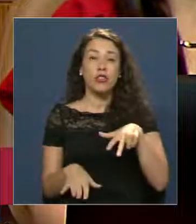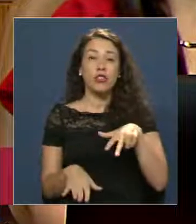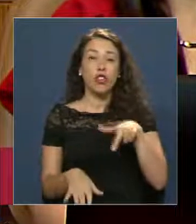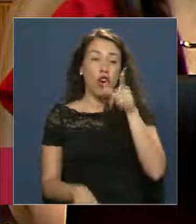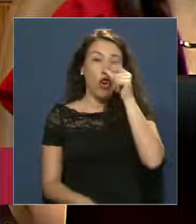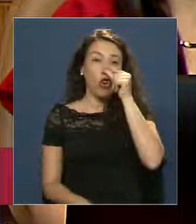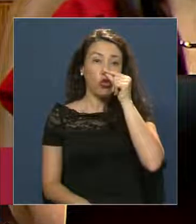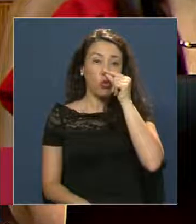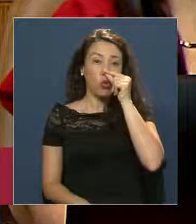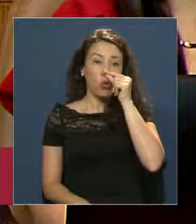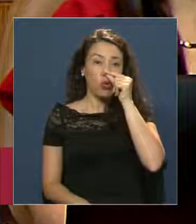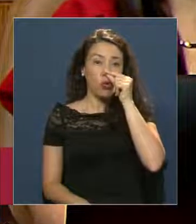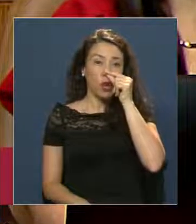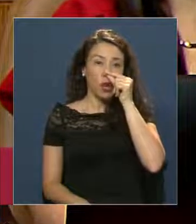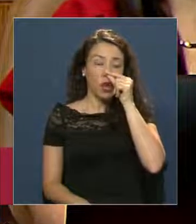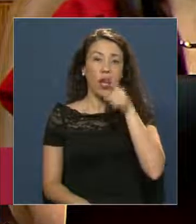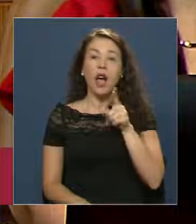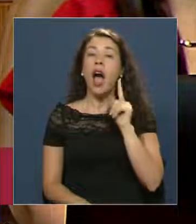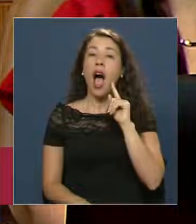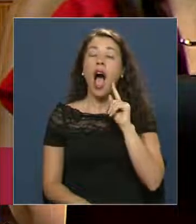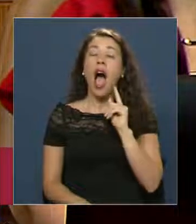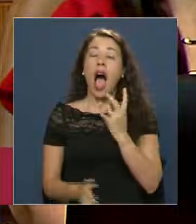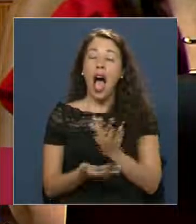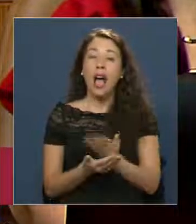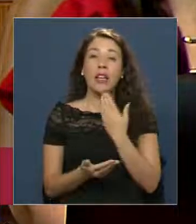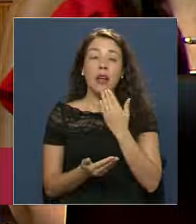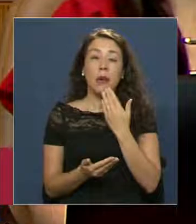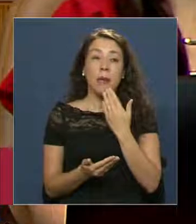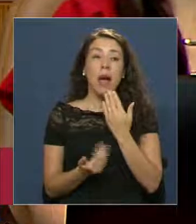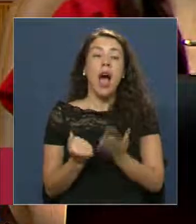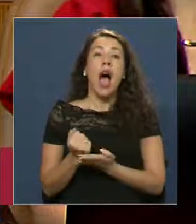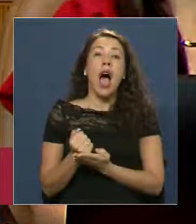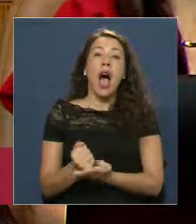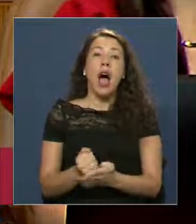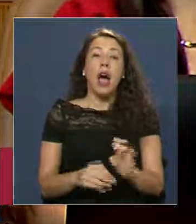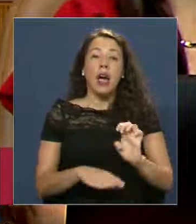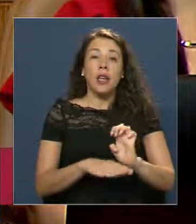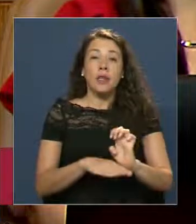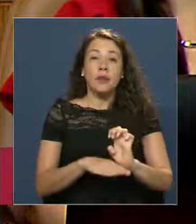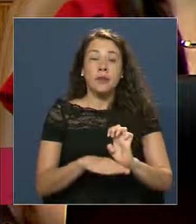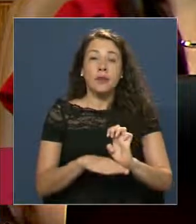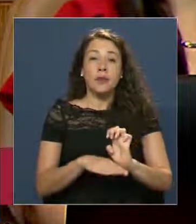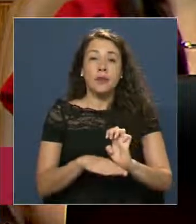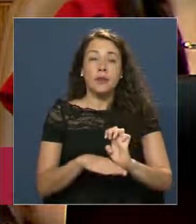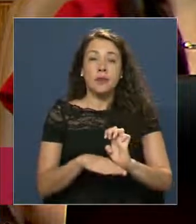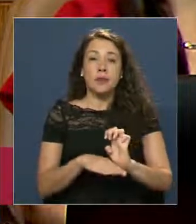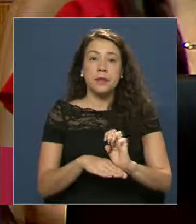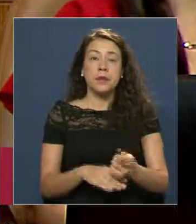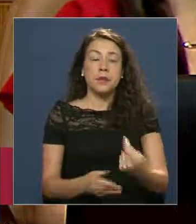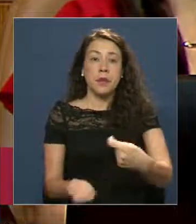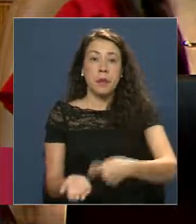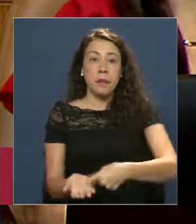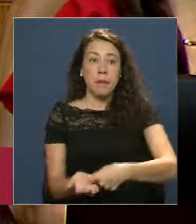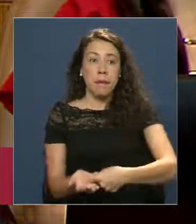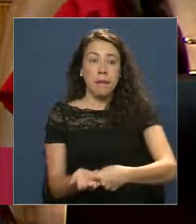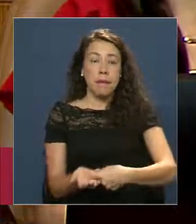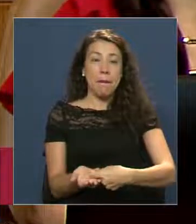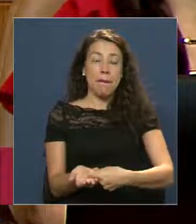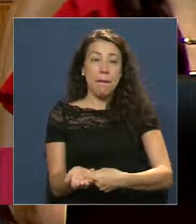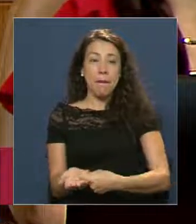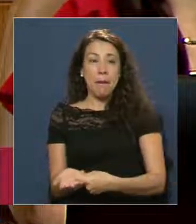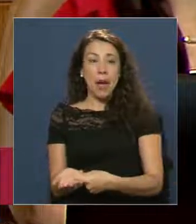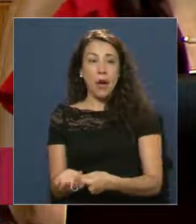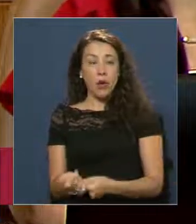de octubre en adelante tengan, ¿cierto?, también esta ayuda del Estado, tanto en el pago, en